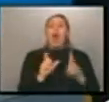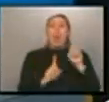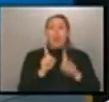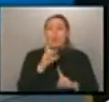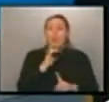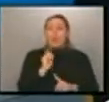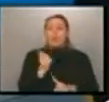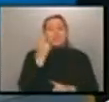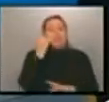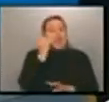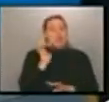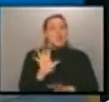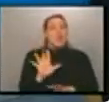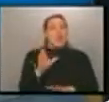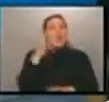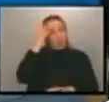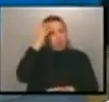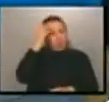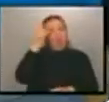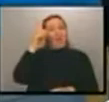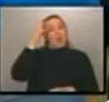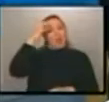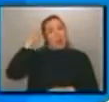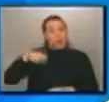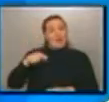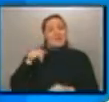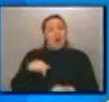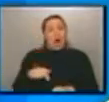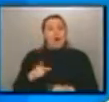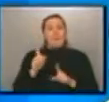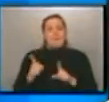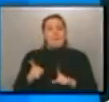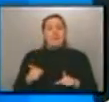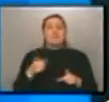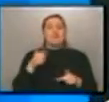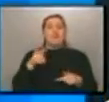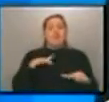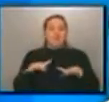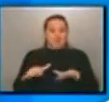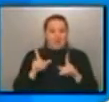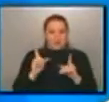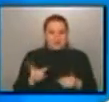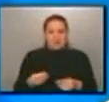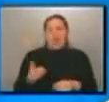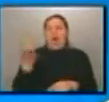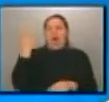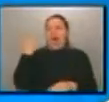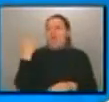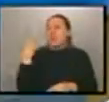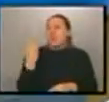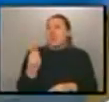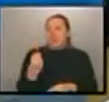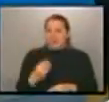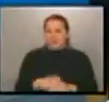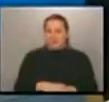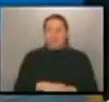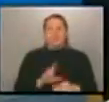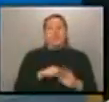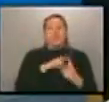ya estaban en los juzgados de los jueces que ahora están moviendo esto. Uh-huh. Primera cuestión, decir qué hicieron antes. Segundo